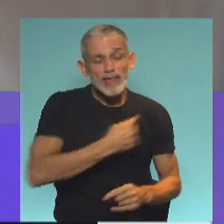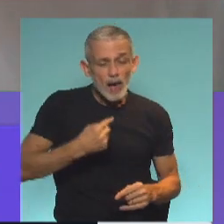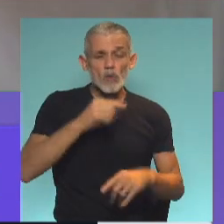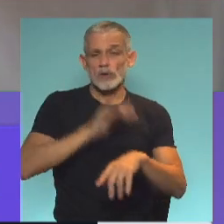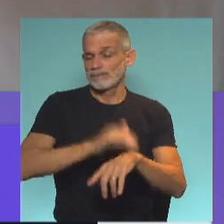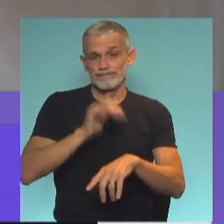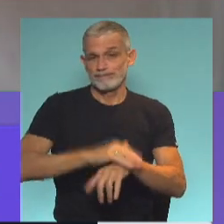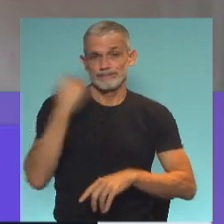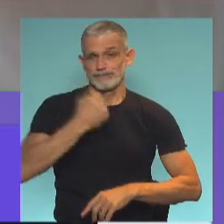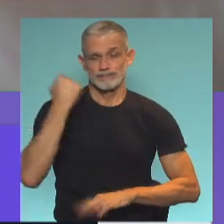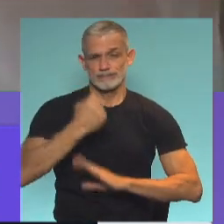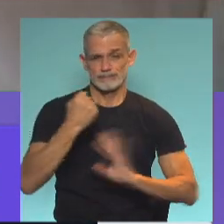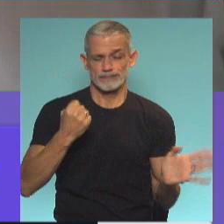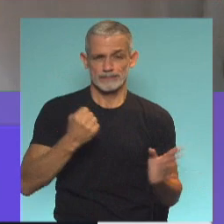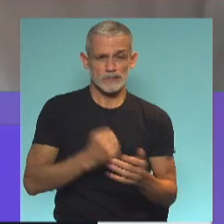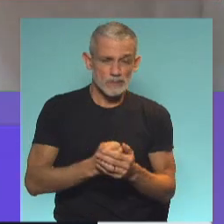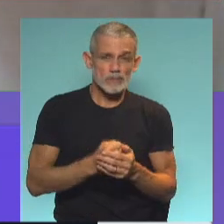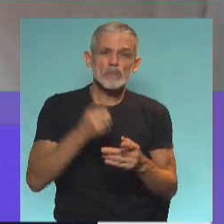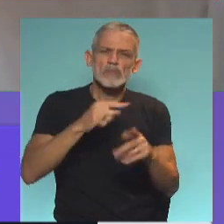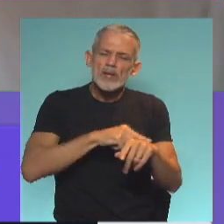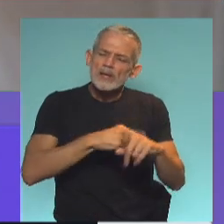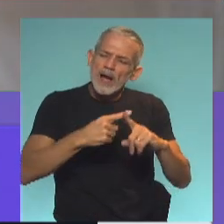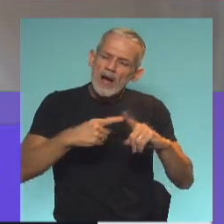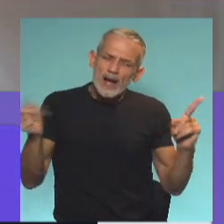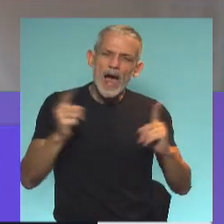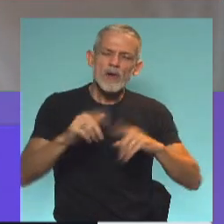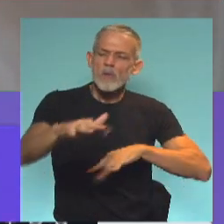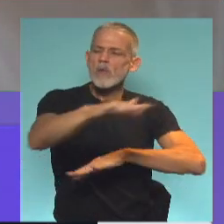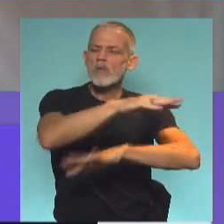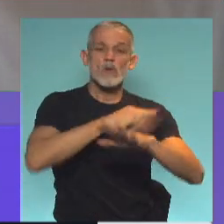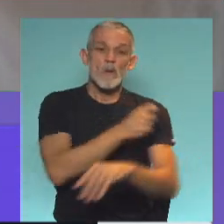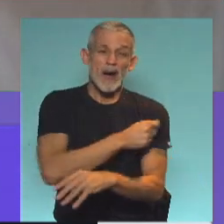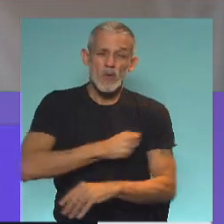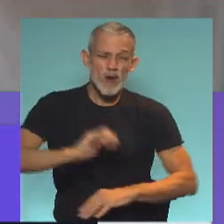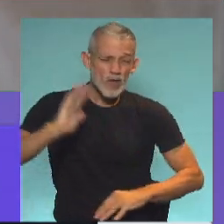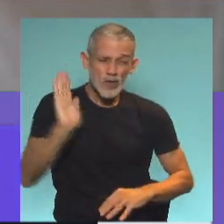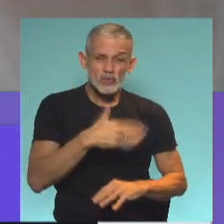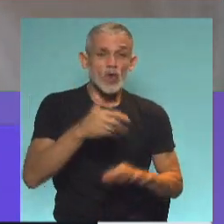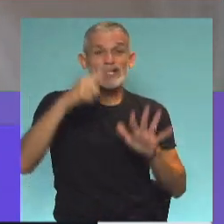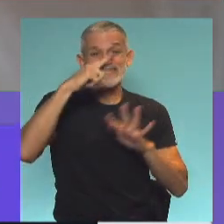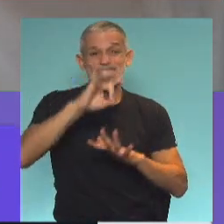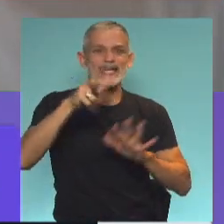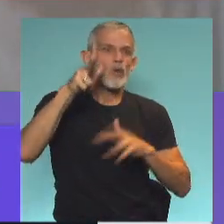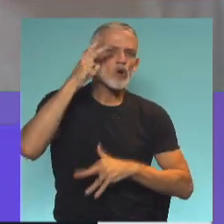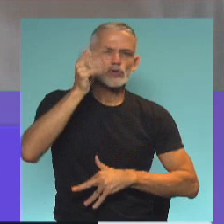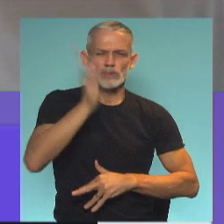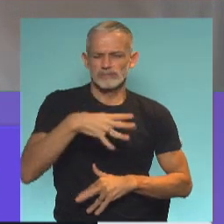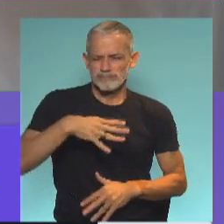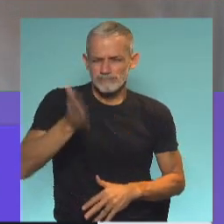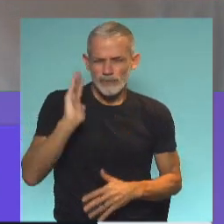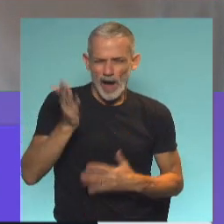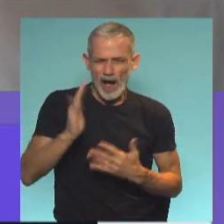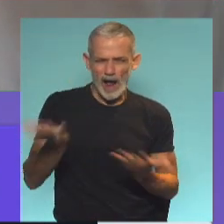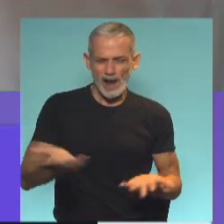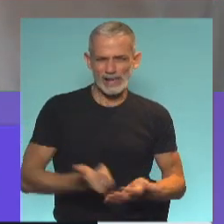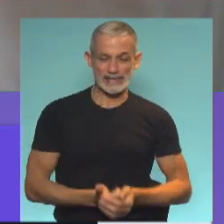nosotros sigue siendo vital, porque va a tardar mucho en que tengamos vacunado a ese famoso 70-80% de población.